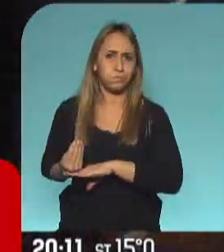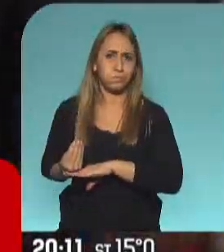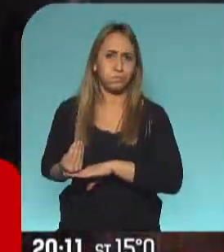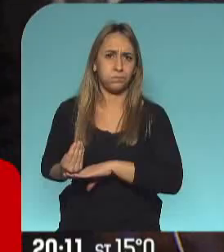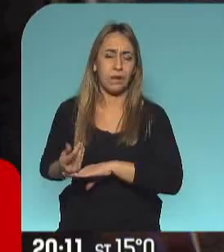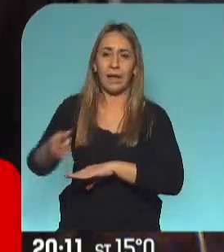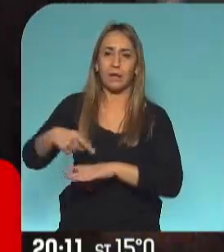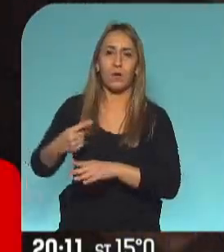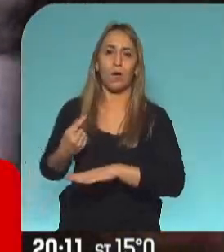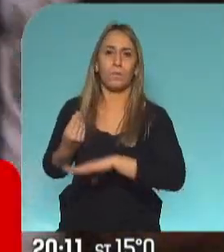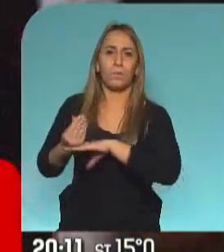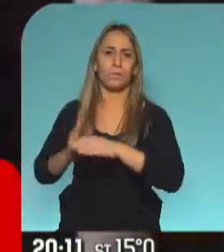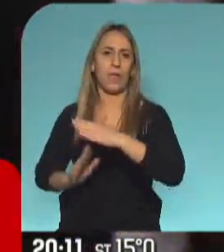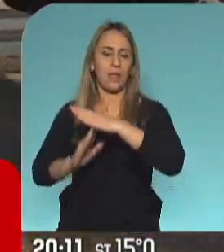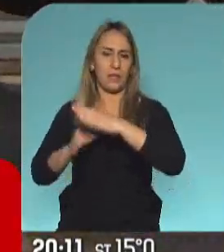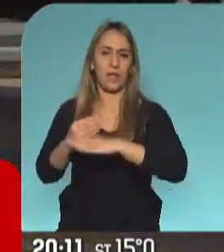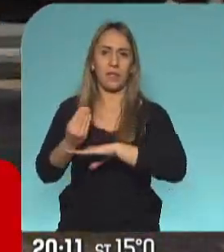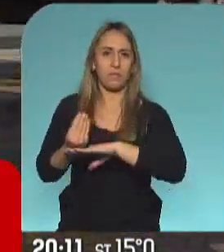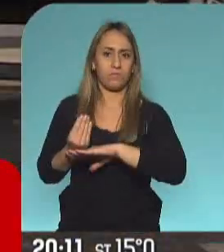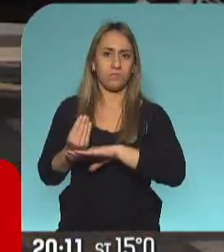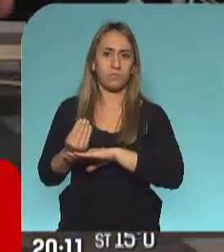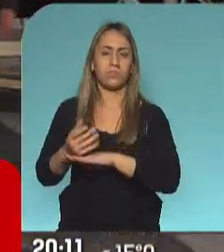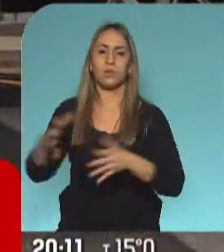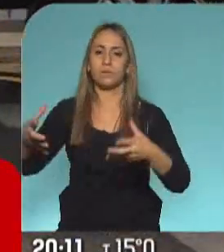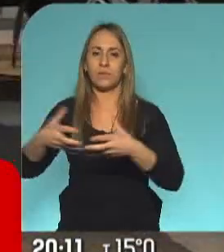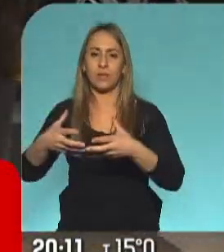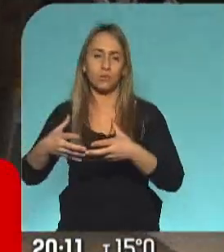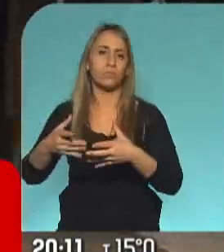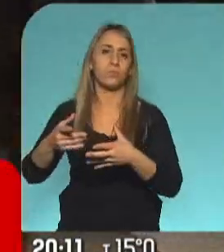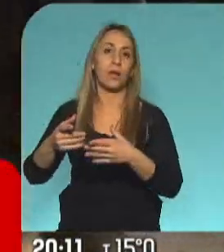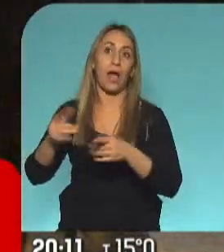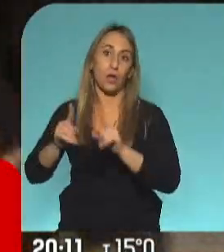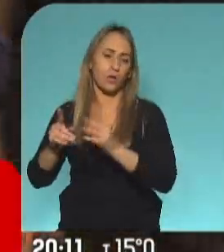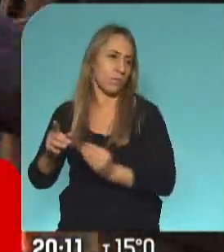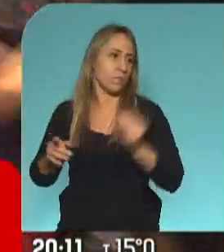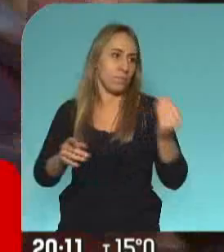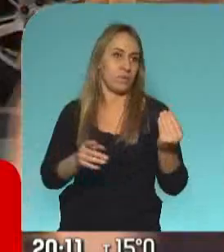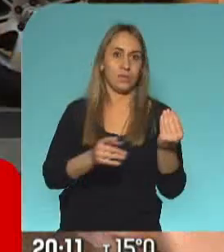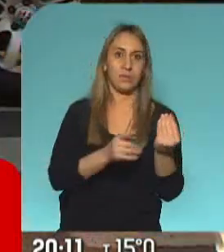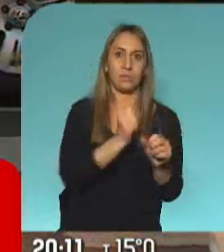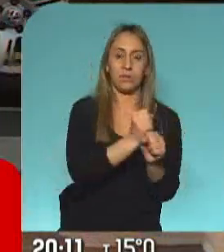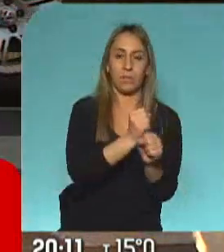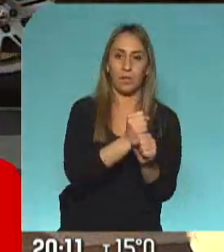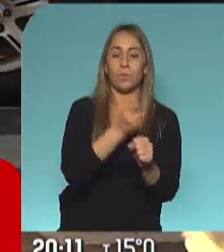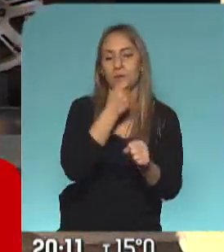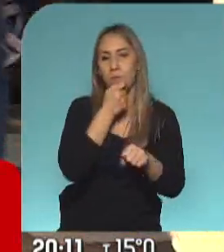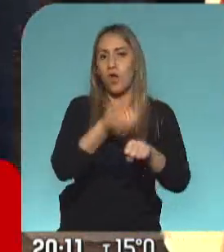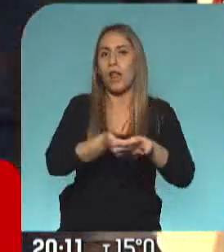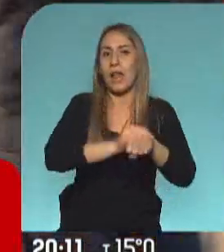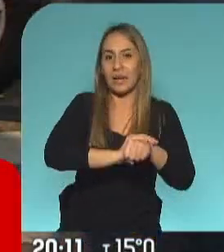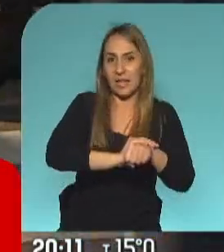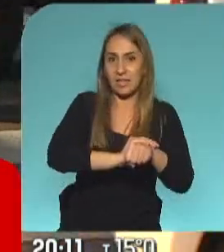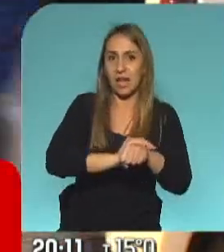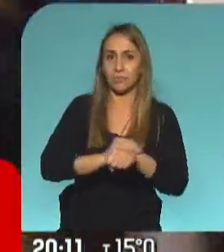referentes de la oposición, aquellos que están en la gestión, caso mayúsculo, Horacio Rodríguez Larreta